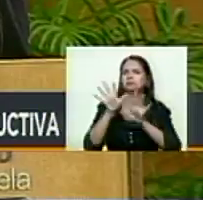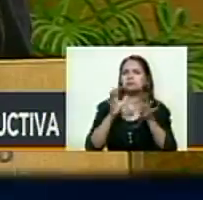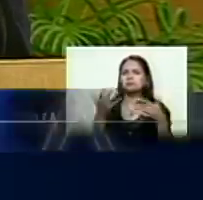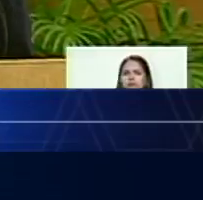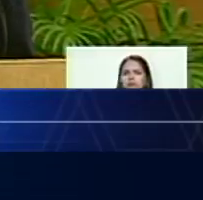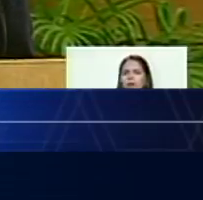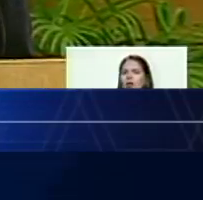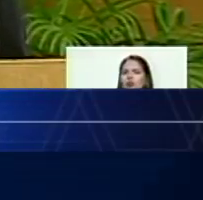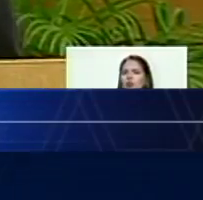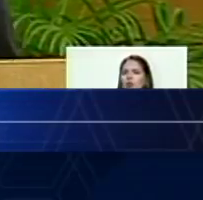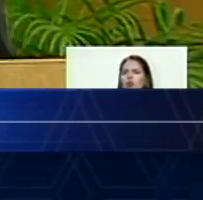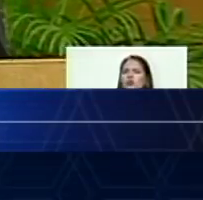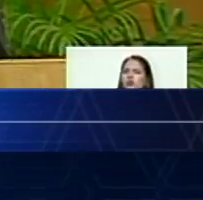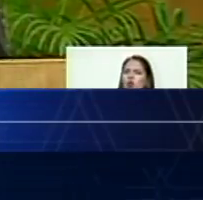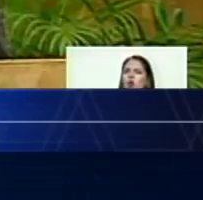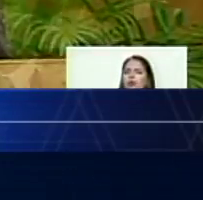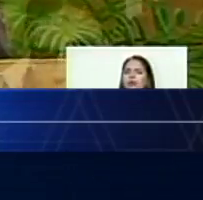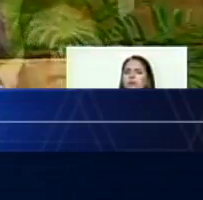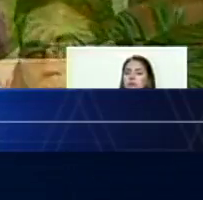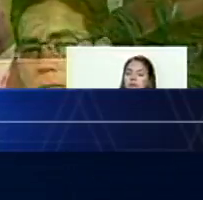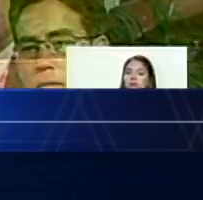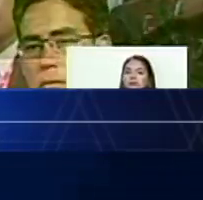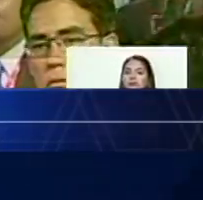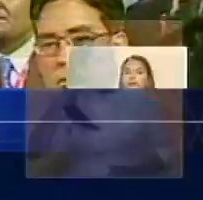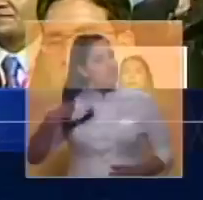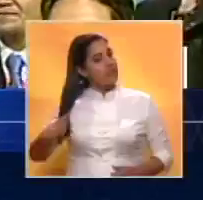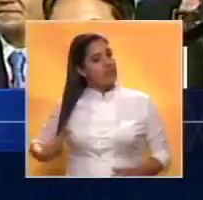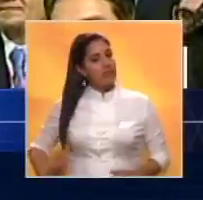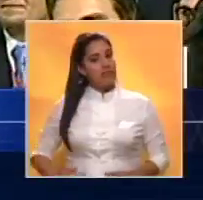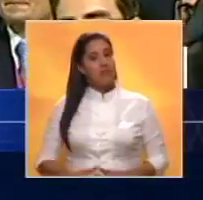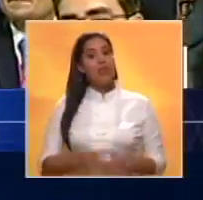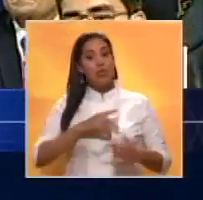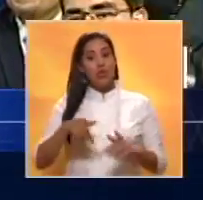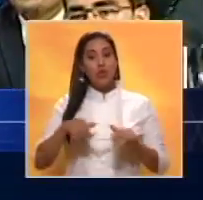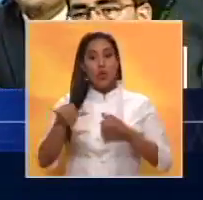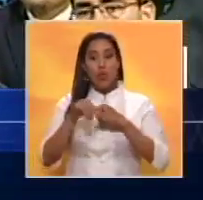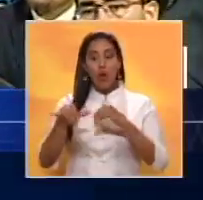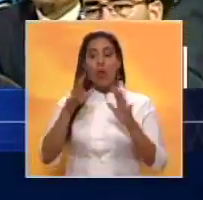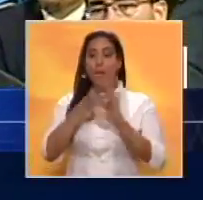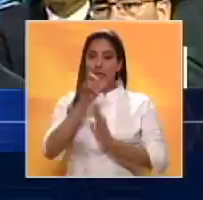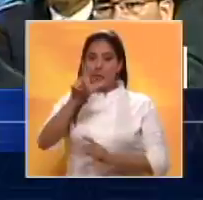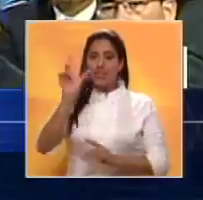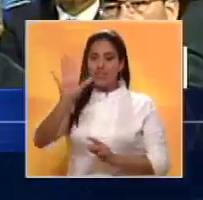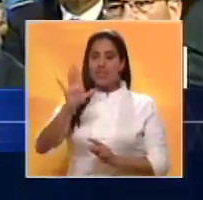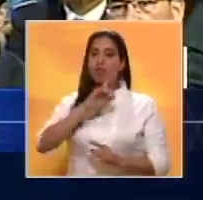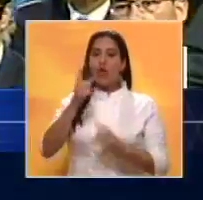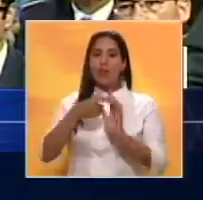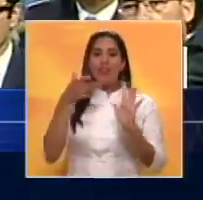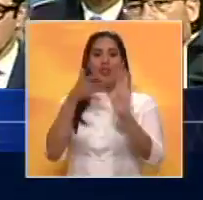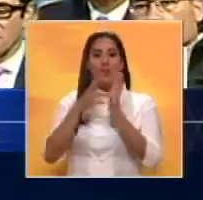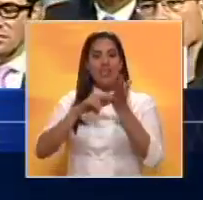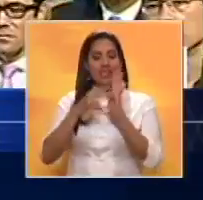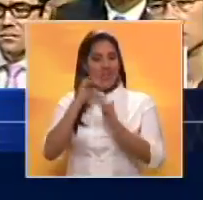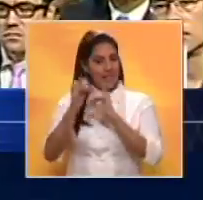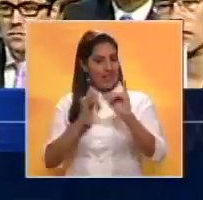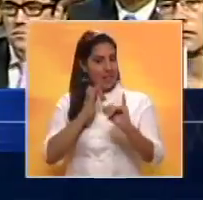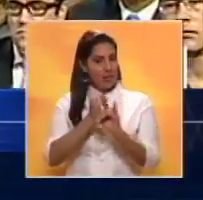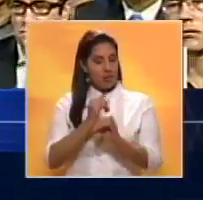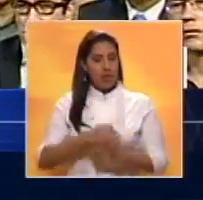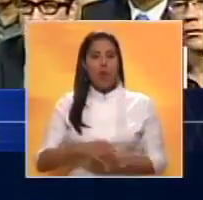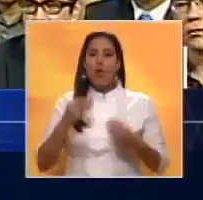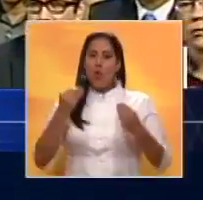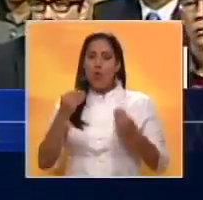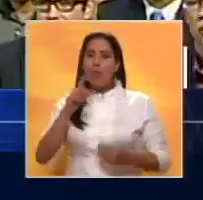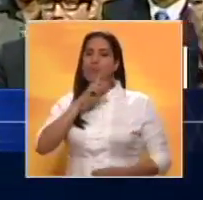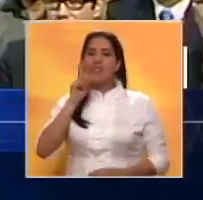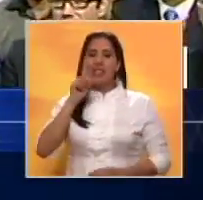No en términos de sumisión, sino en términos de igualdad, como se establece también en el relacionamiento internacional,